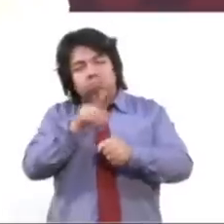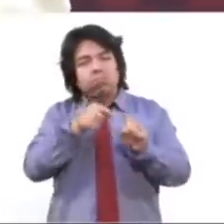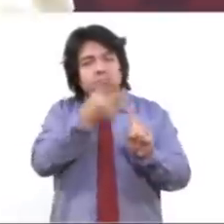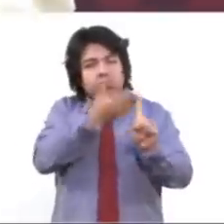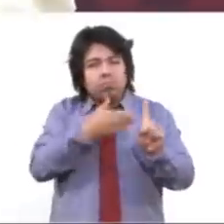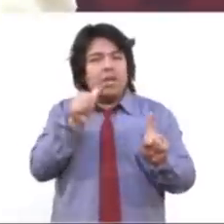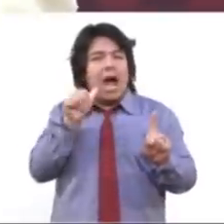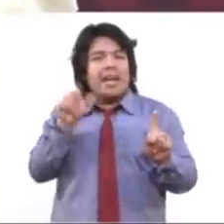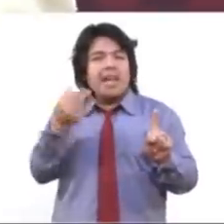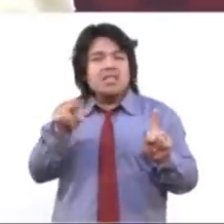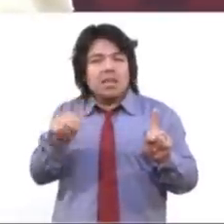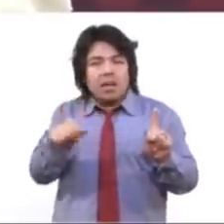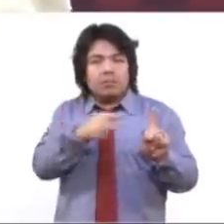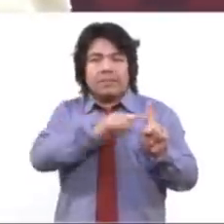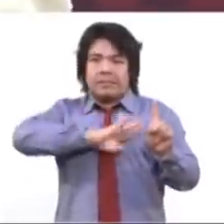Ariadna sin vida.